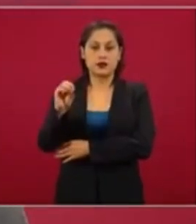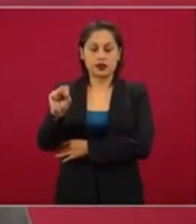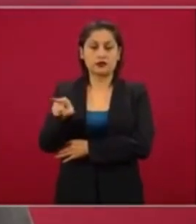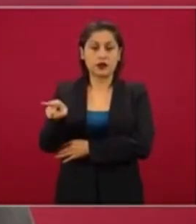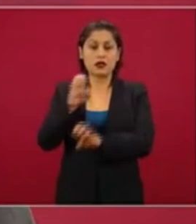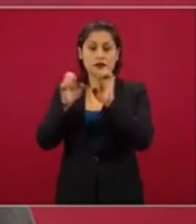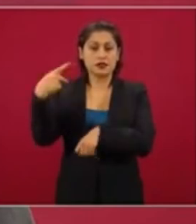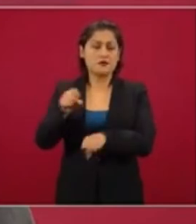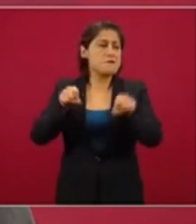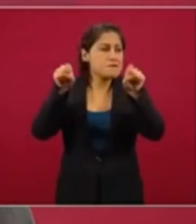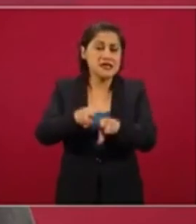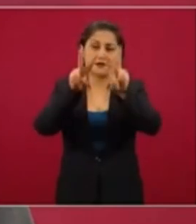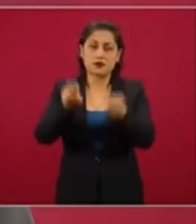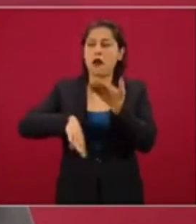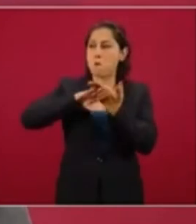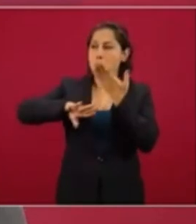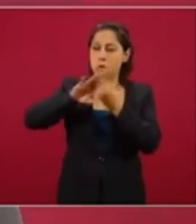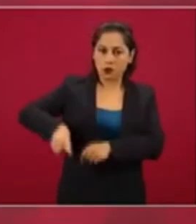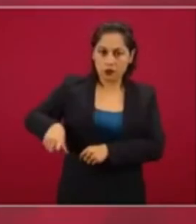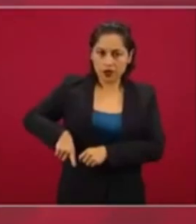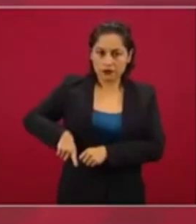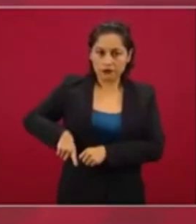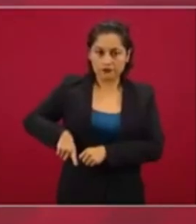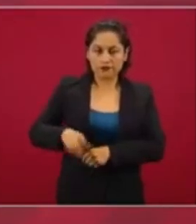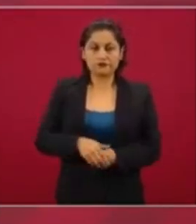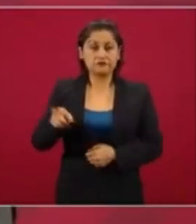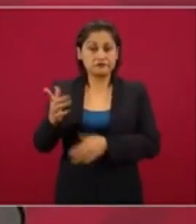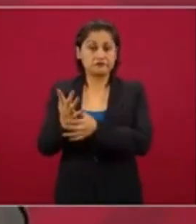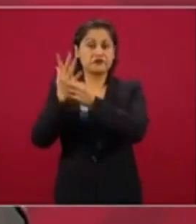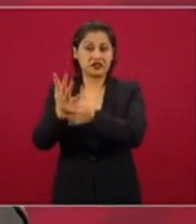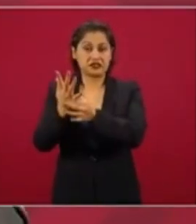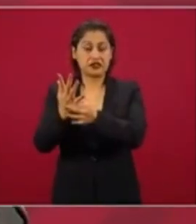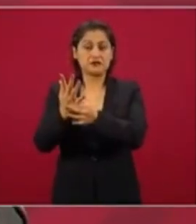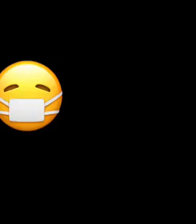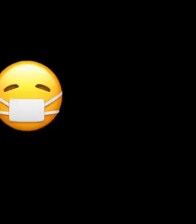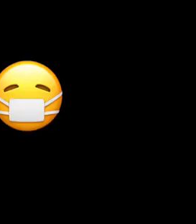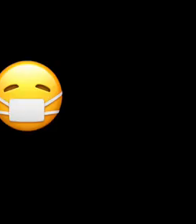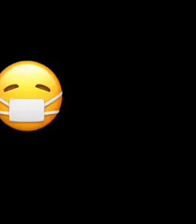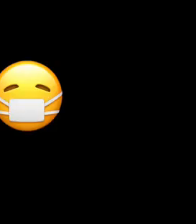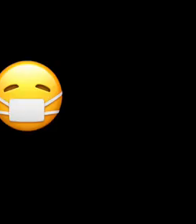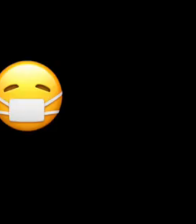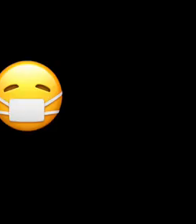contra del gobierno, que se afecta la libertad de expresión.